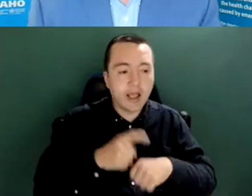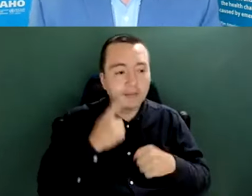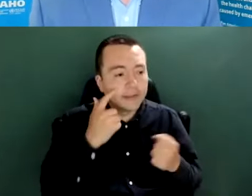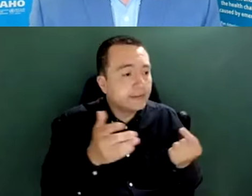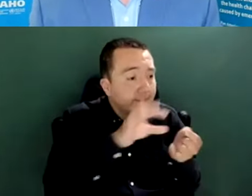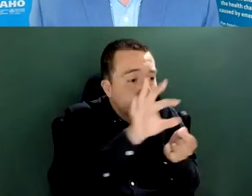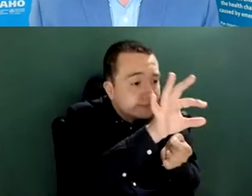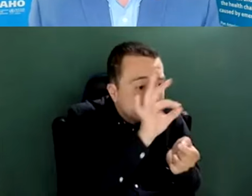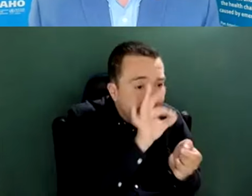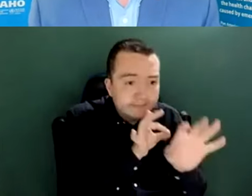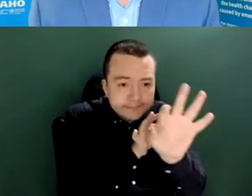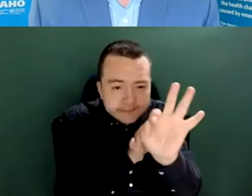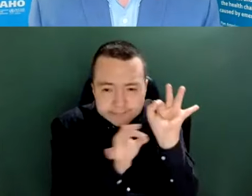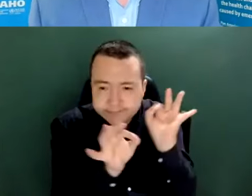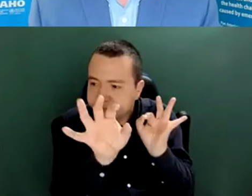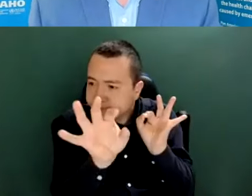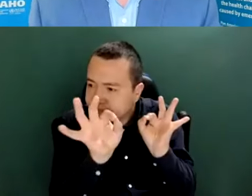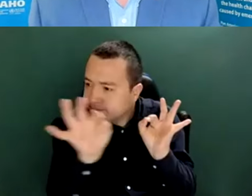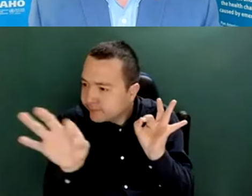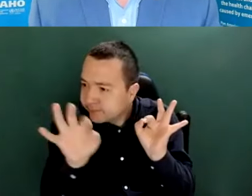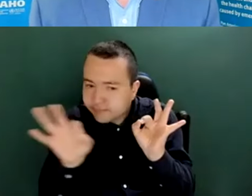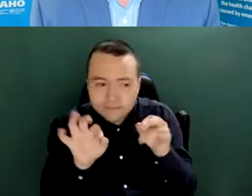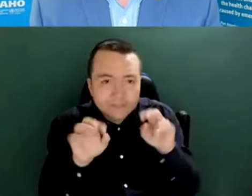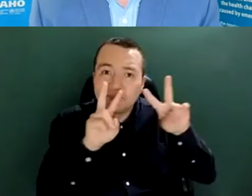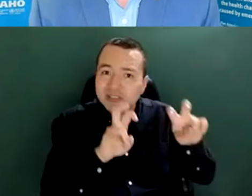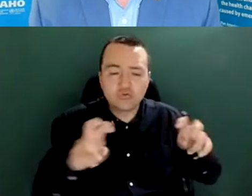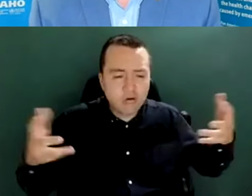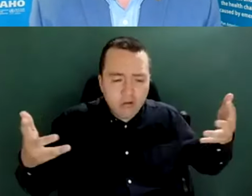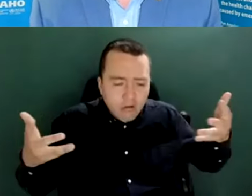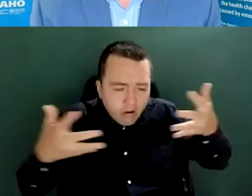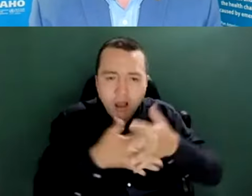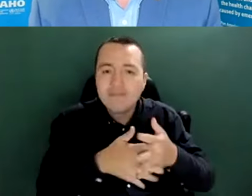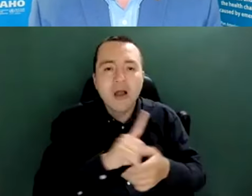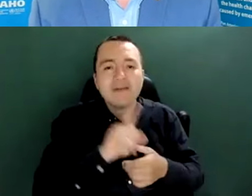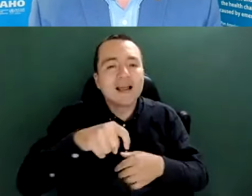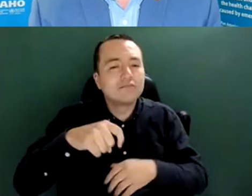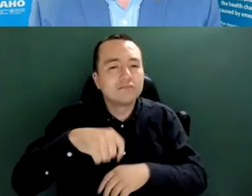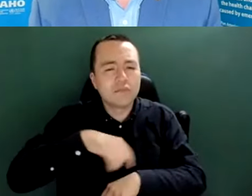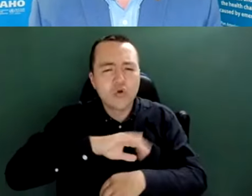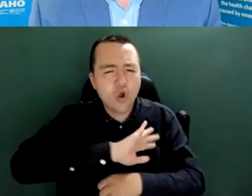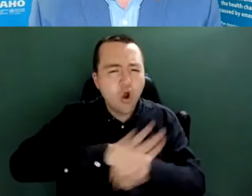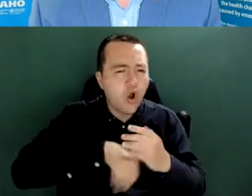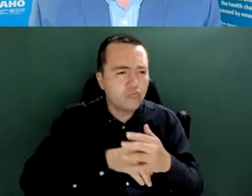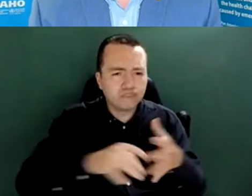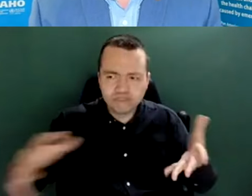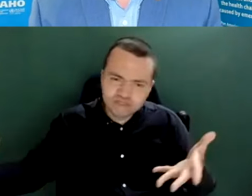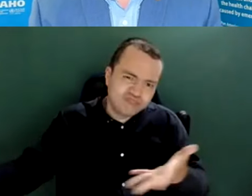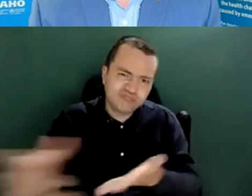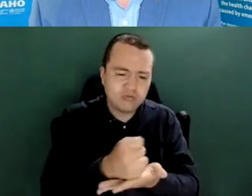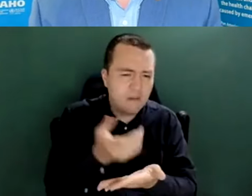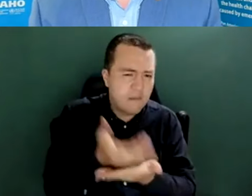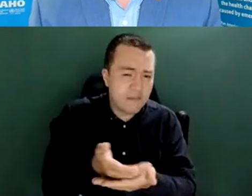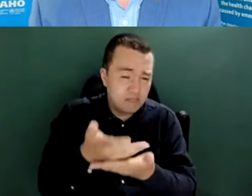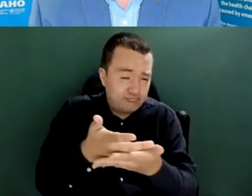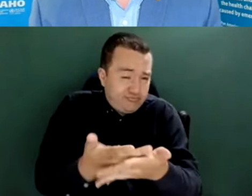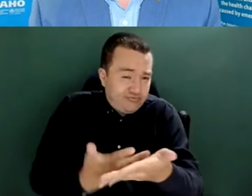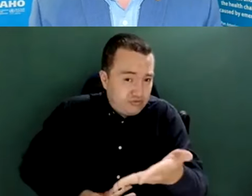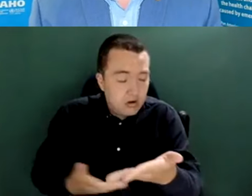independientes de investigación, se tiene que reunir todo. Y luego esto tiene que ser resumido porque la revisión puede ser de miles